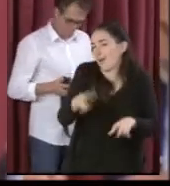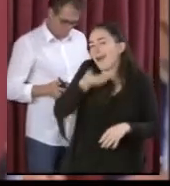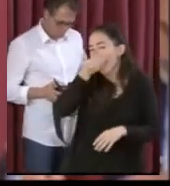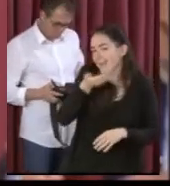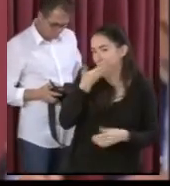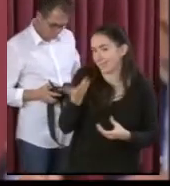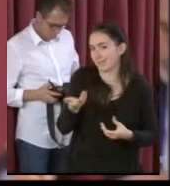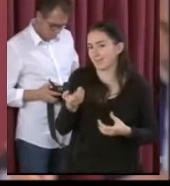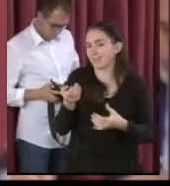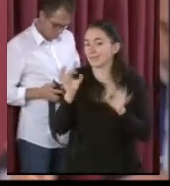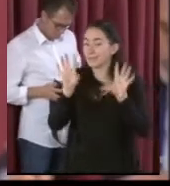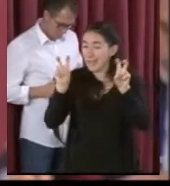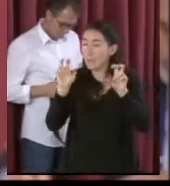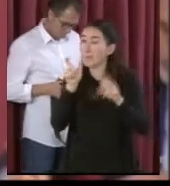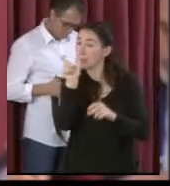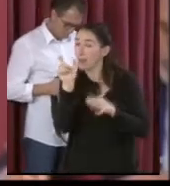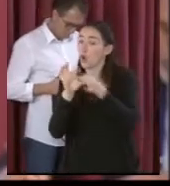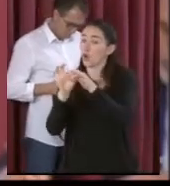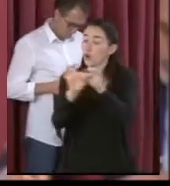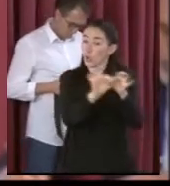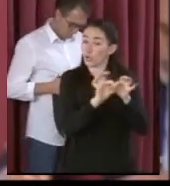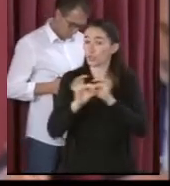el término cohesión social y a veces,